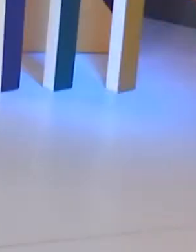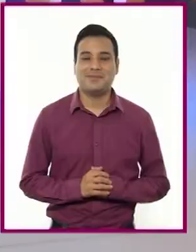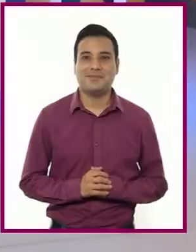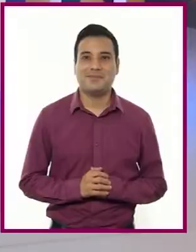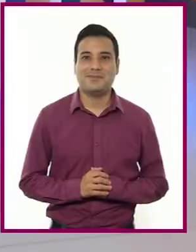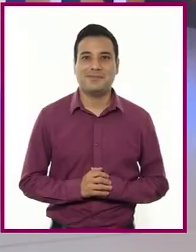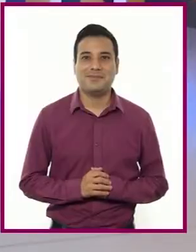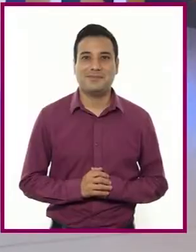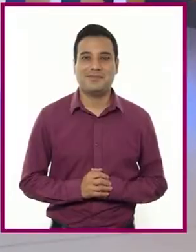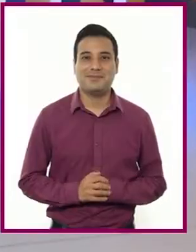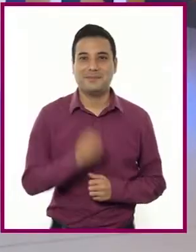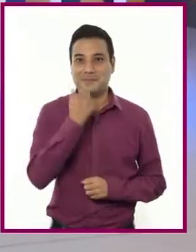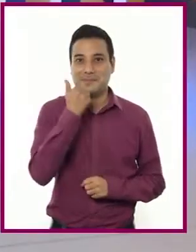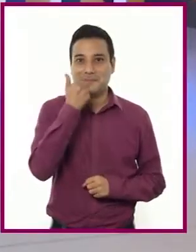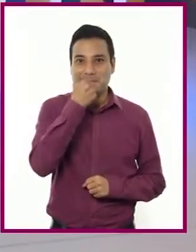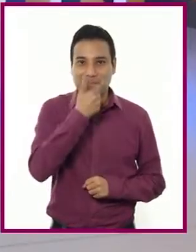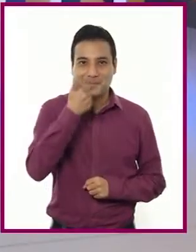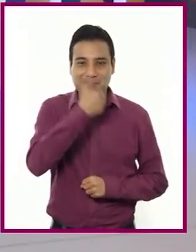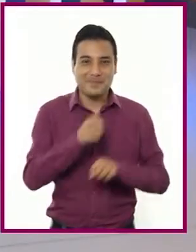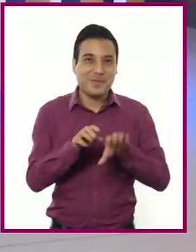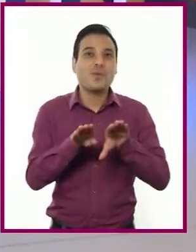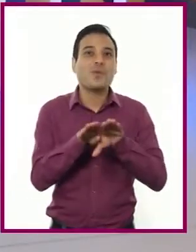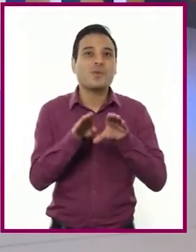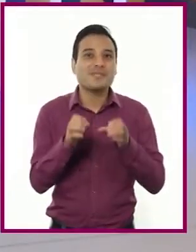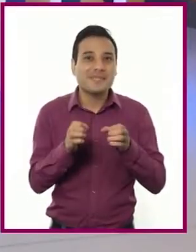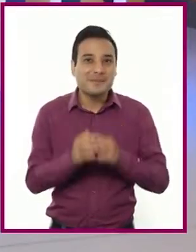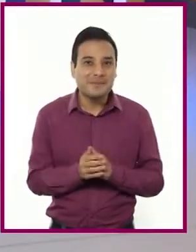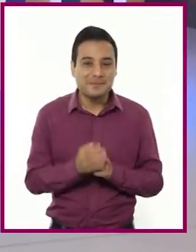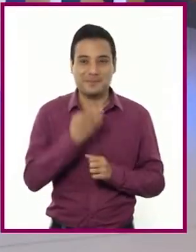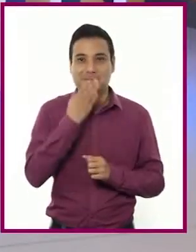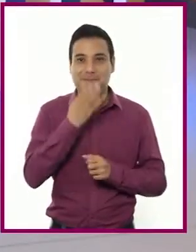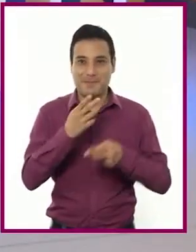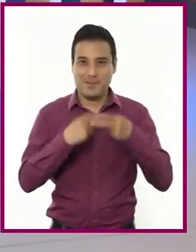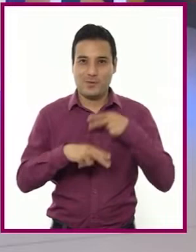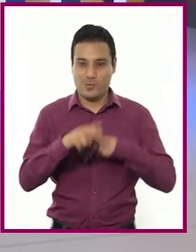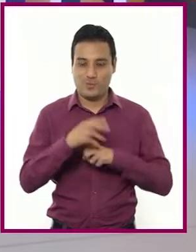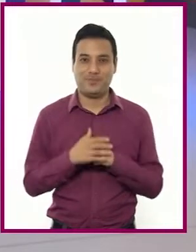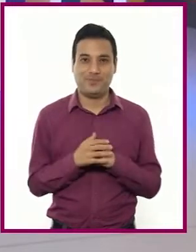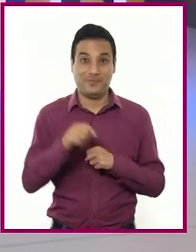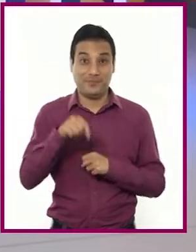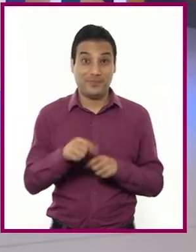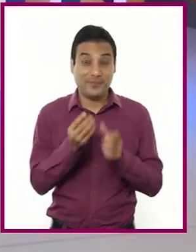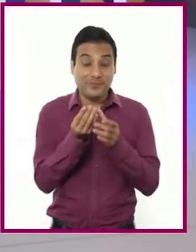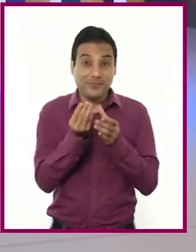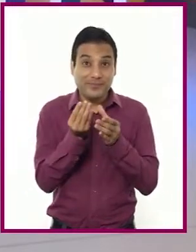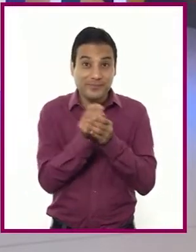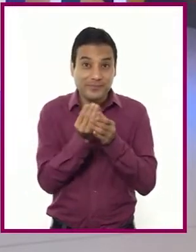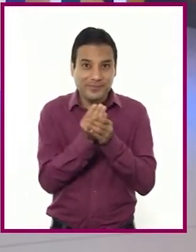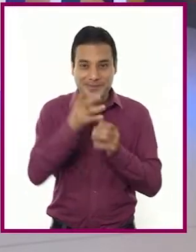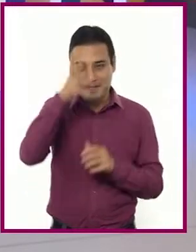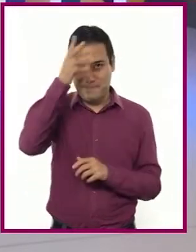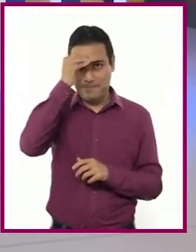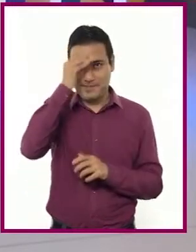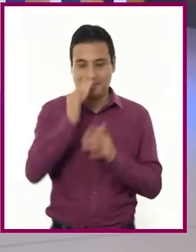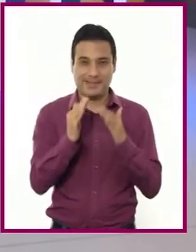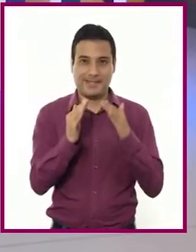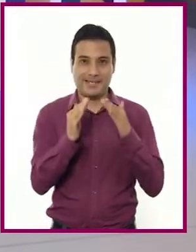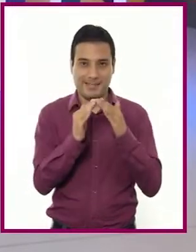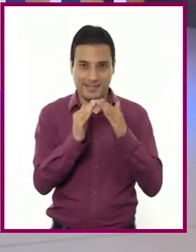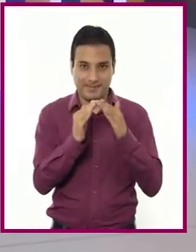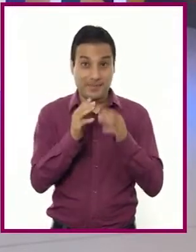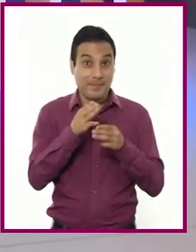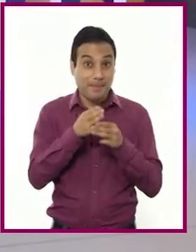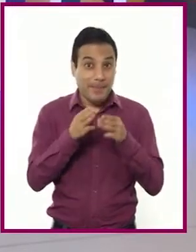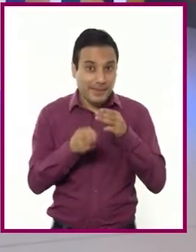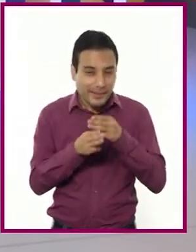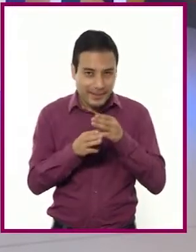Alumnas y alumnos de primer grado de secundaria, sean bienvenidas y bienvenidos a una sesión más de Aprende en Casa, de la